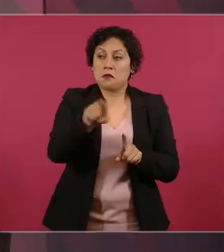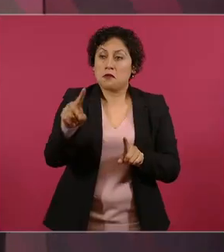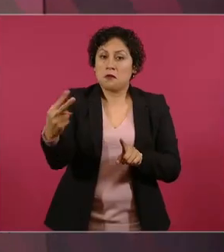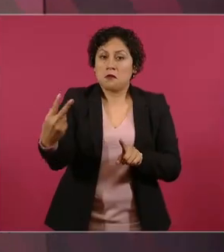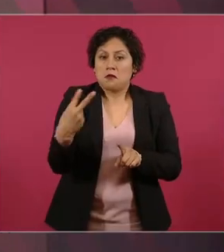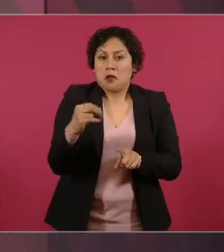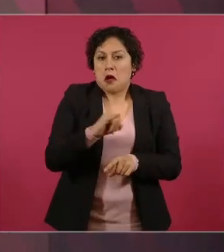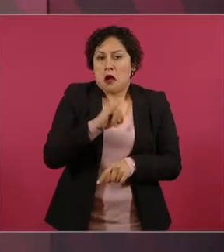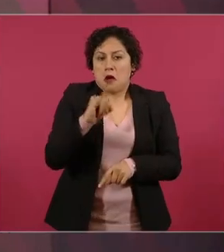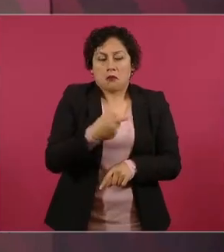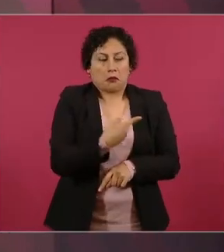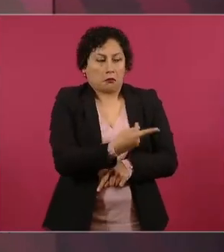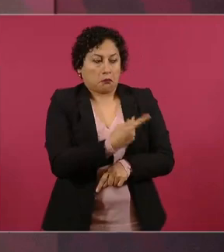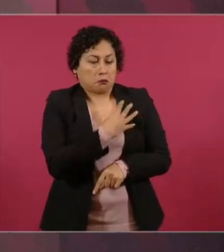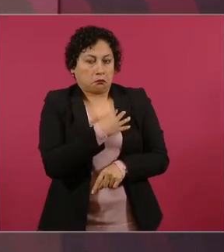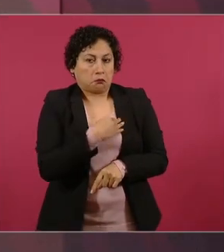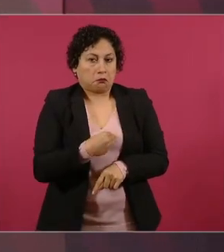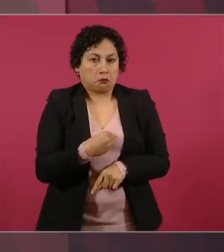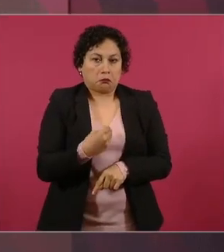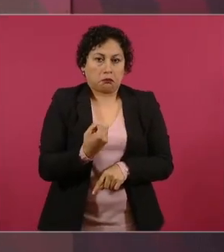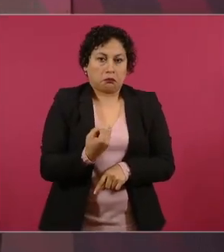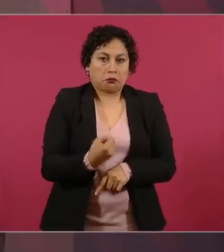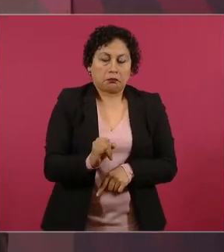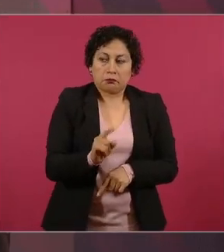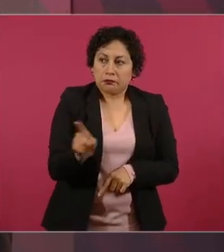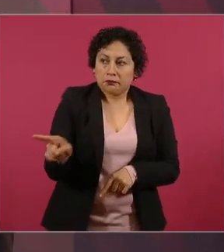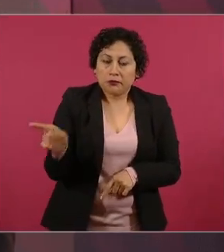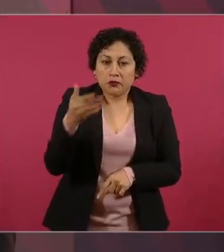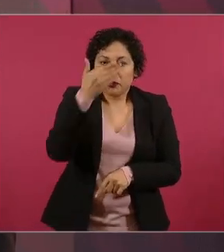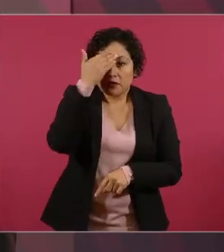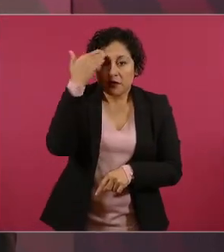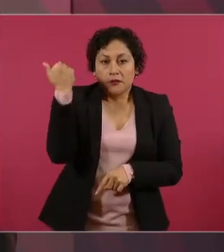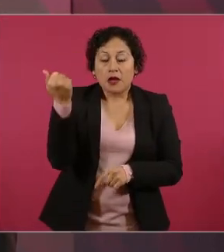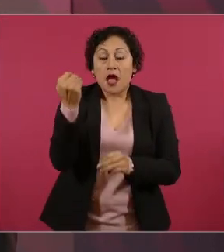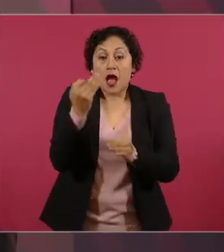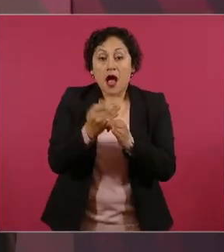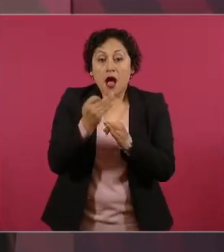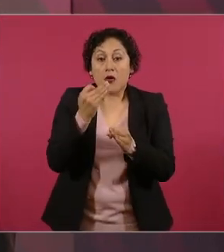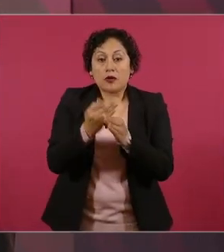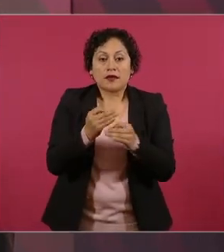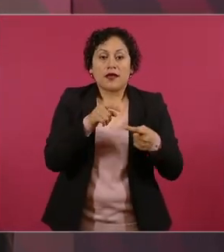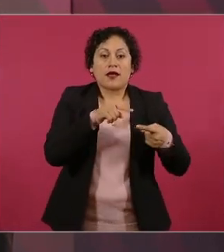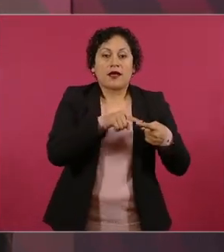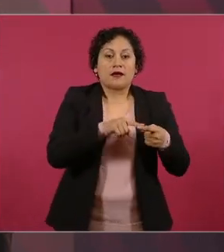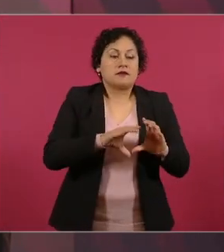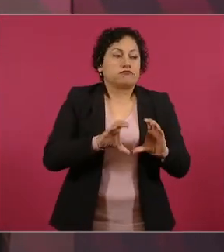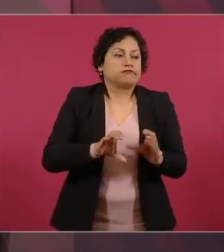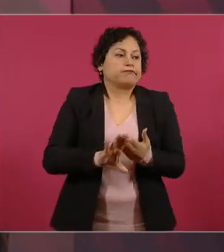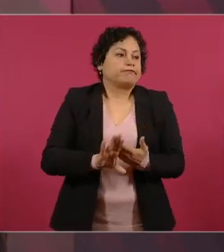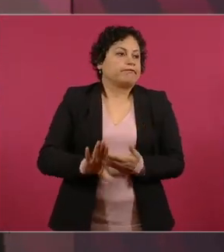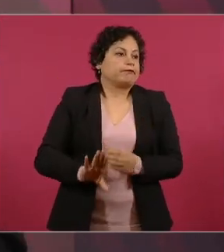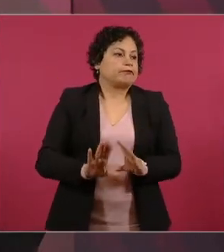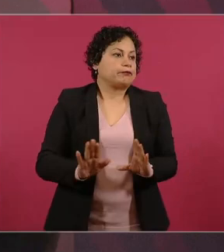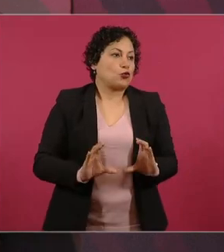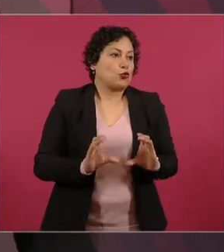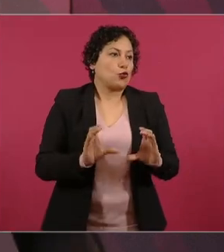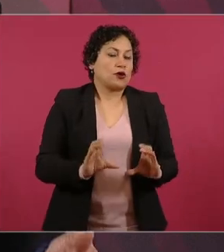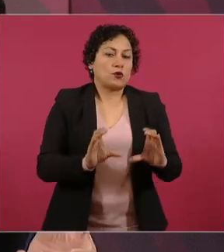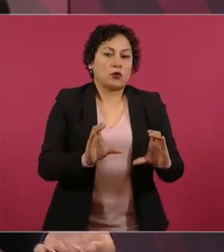Y ahora, vámonos, el que tanto se cuidaba, ¿no? Y